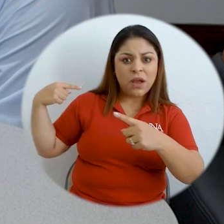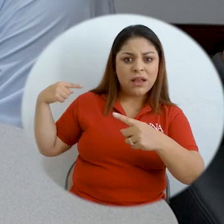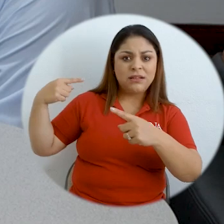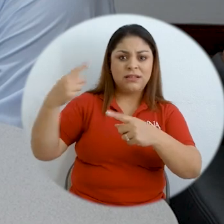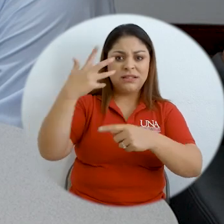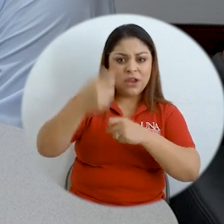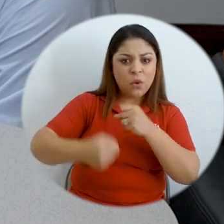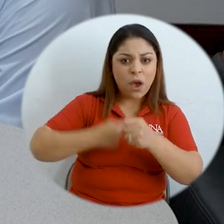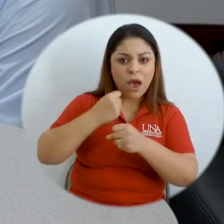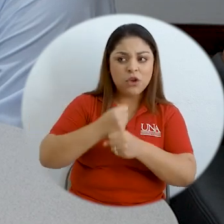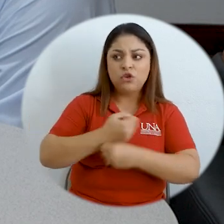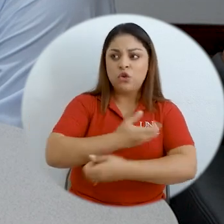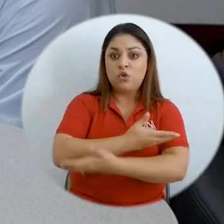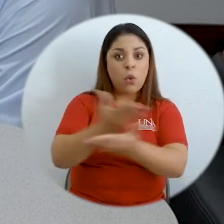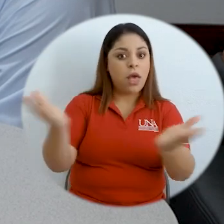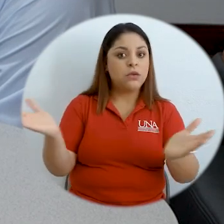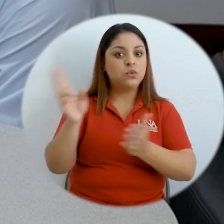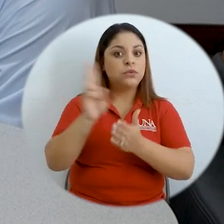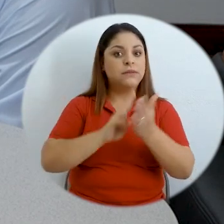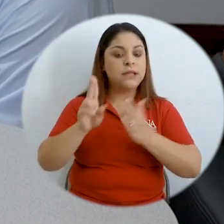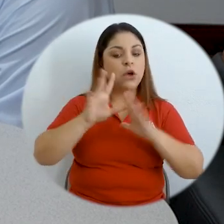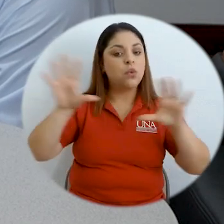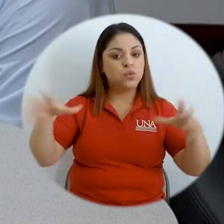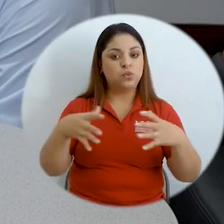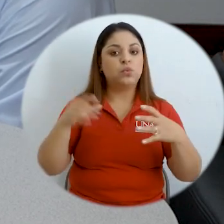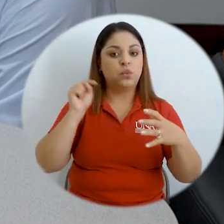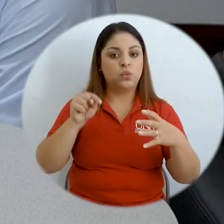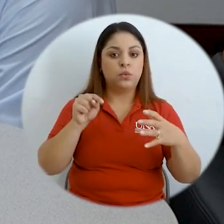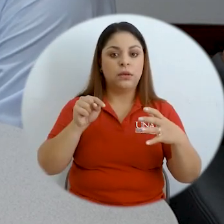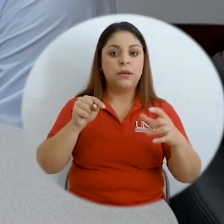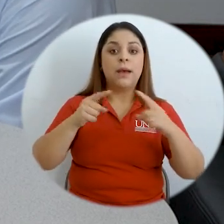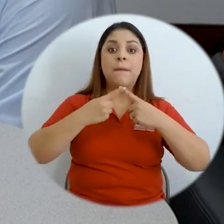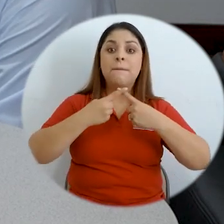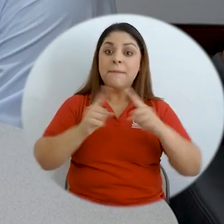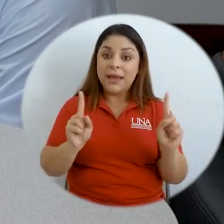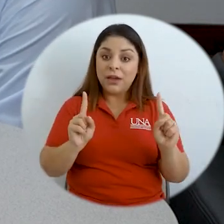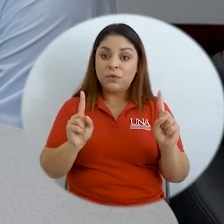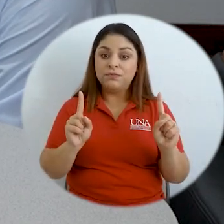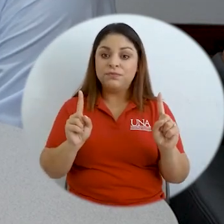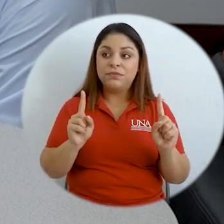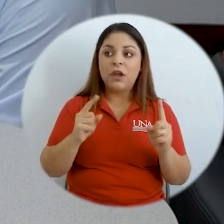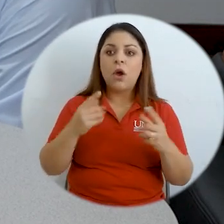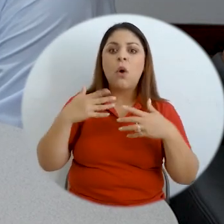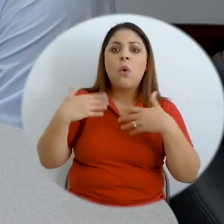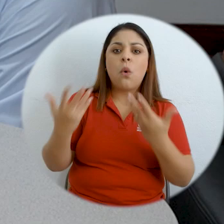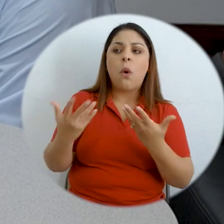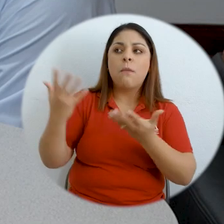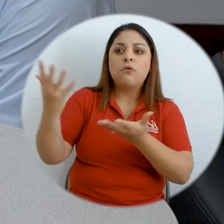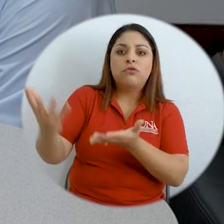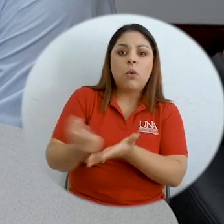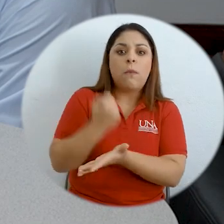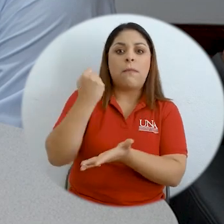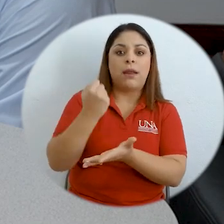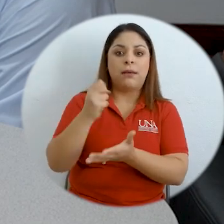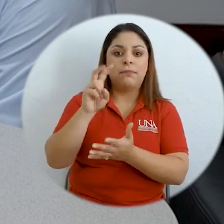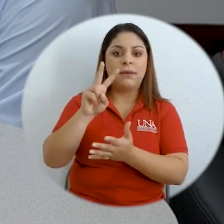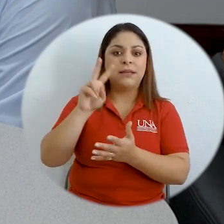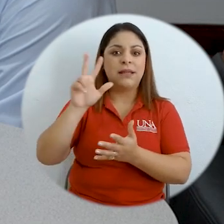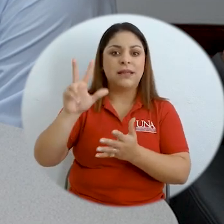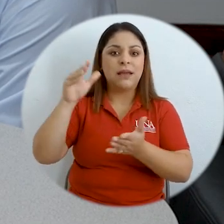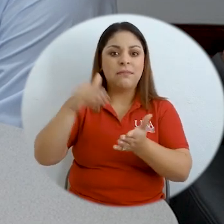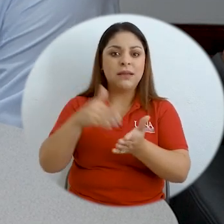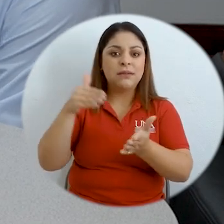años, todas las universidades en conjunto. Pero esa recuperación de esos 23,000 millones de